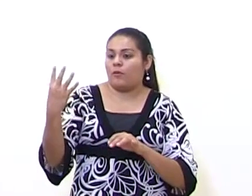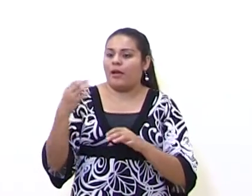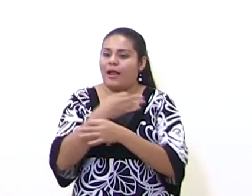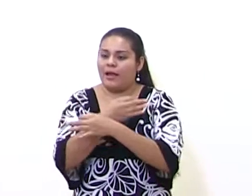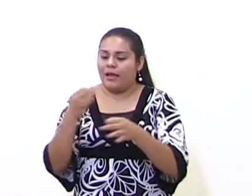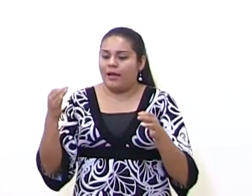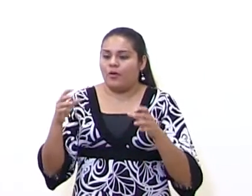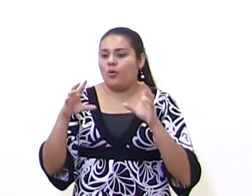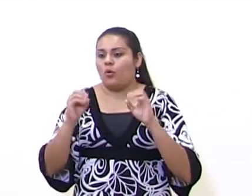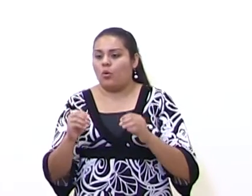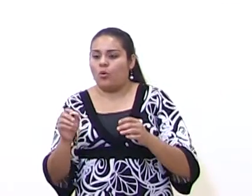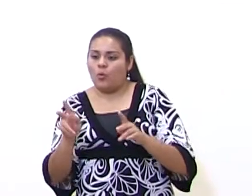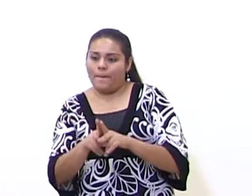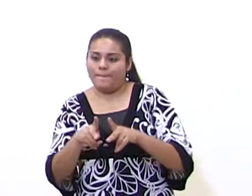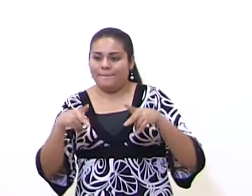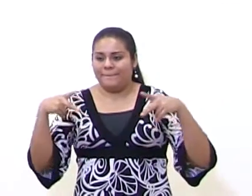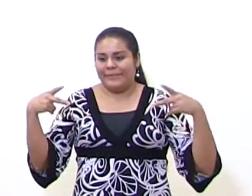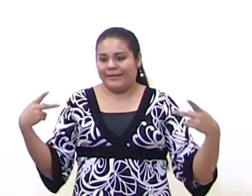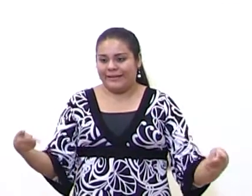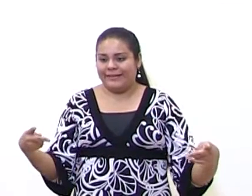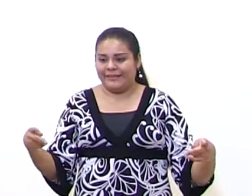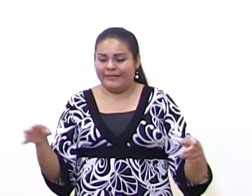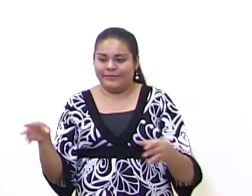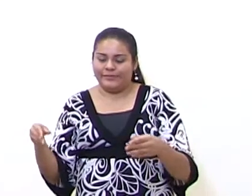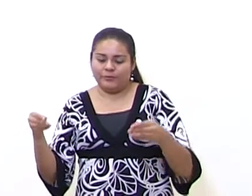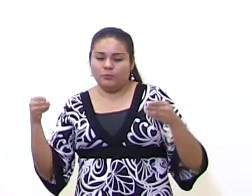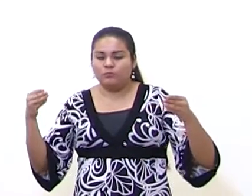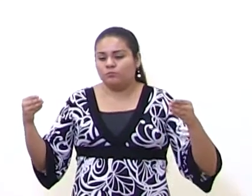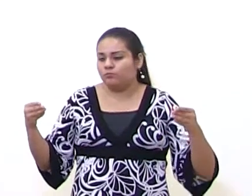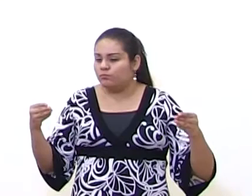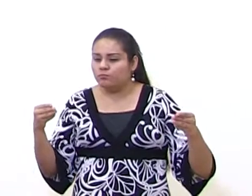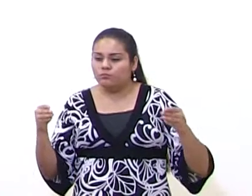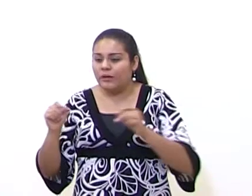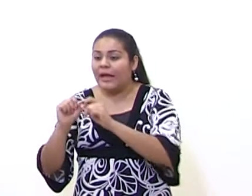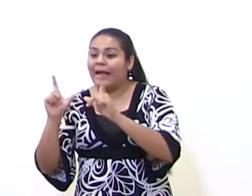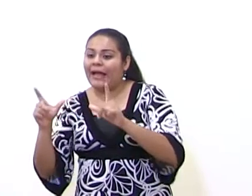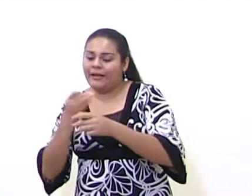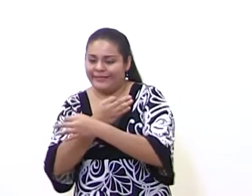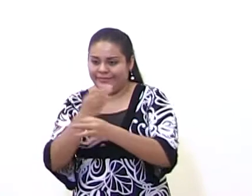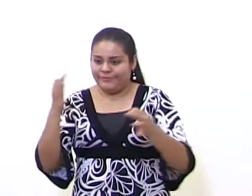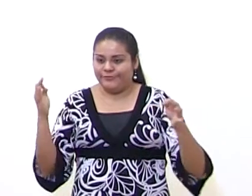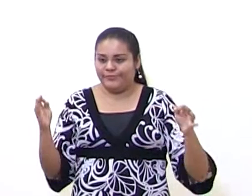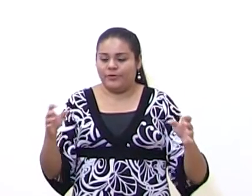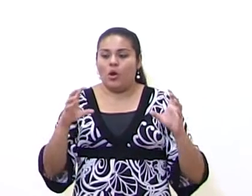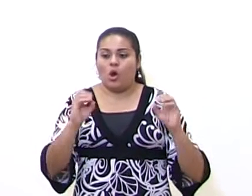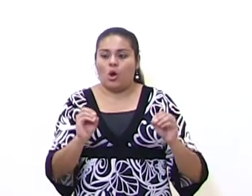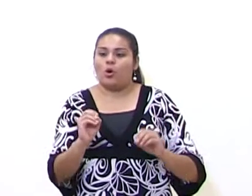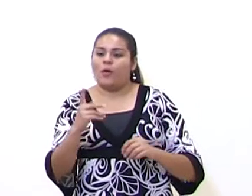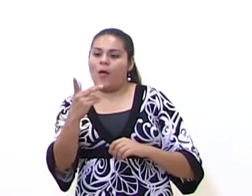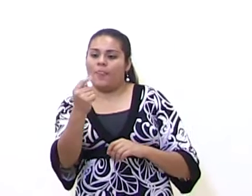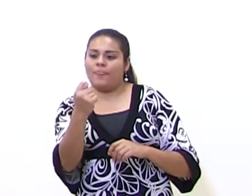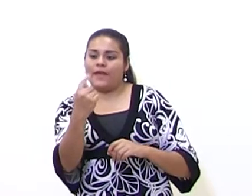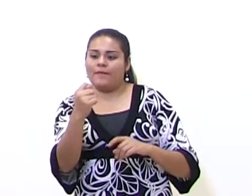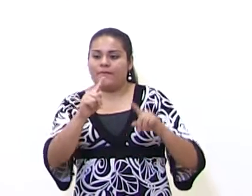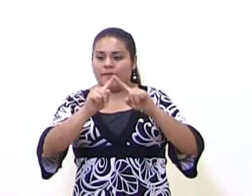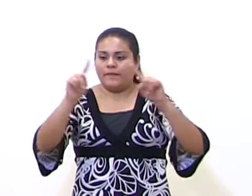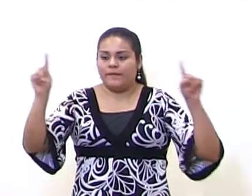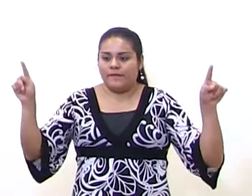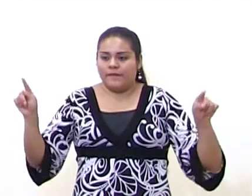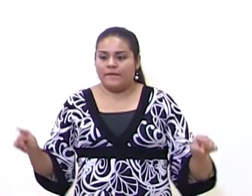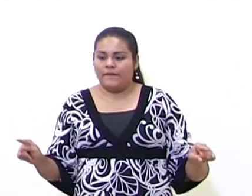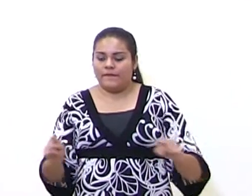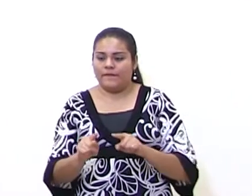diferentes medios. Los mensajes de cómo se van a organizar, de cómo se van a